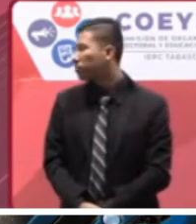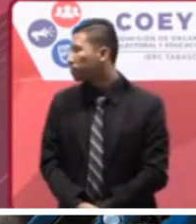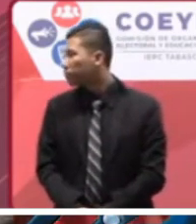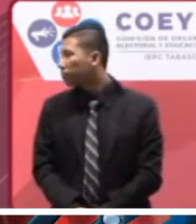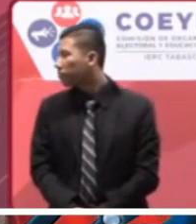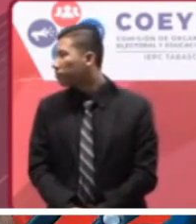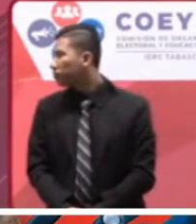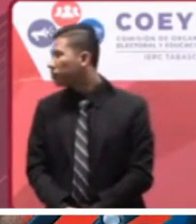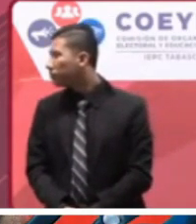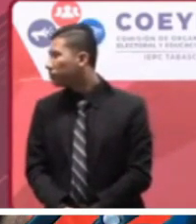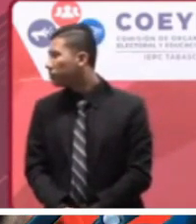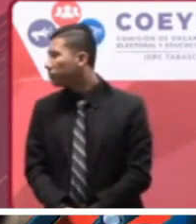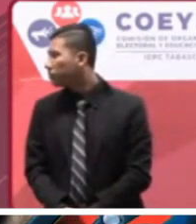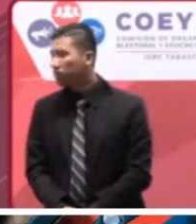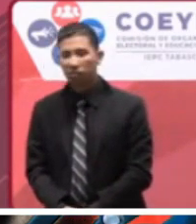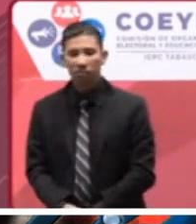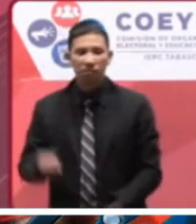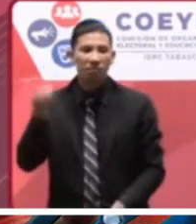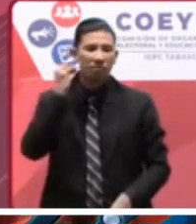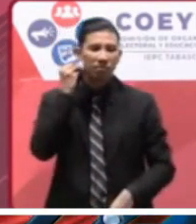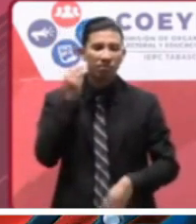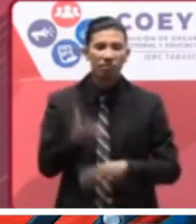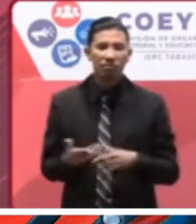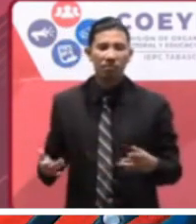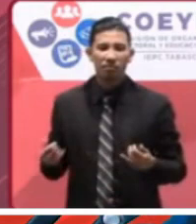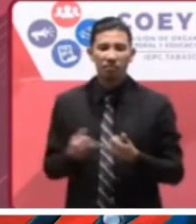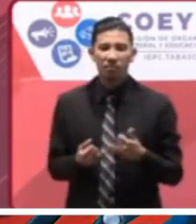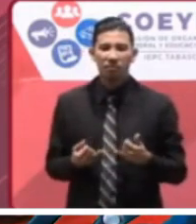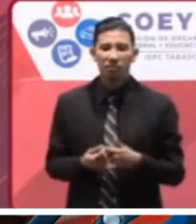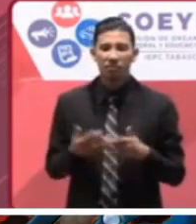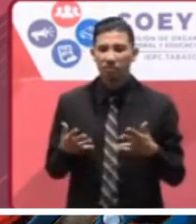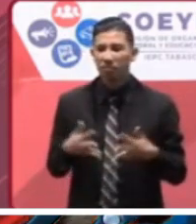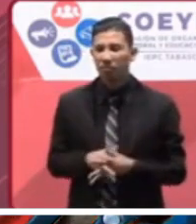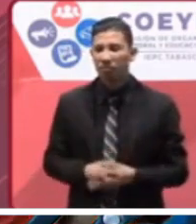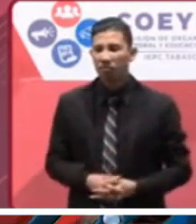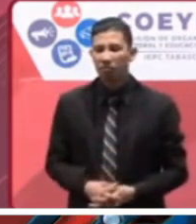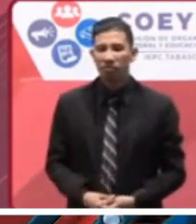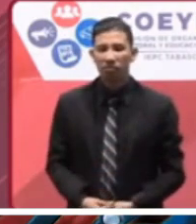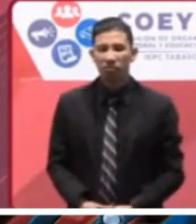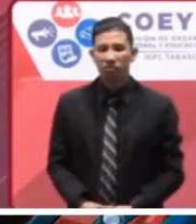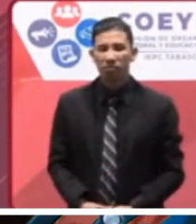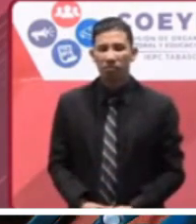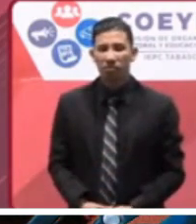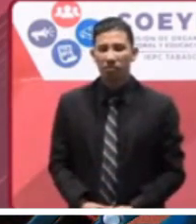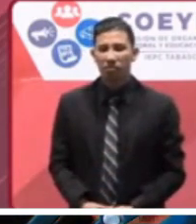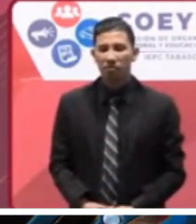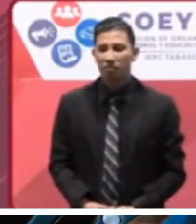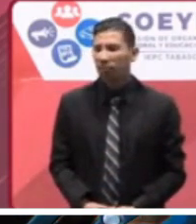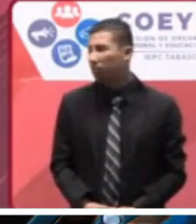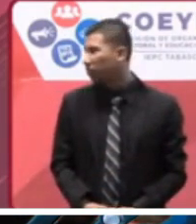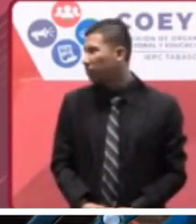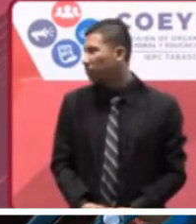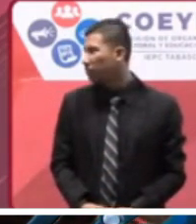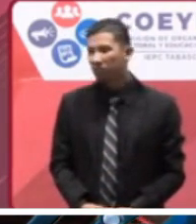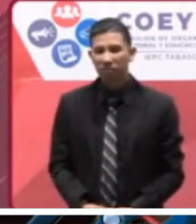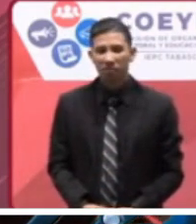Yo soy abogado, usted no sé si es directora de la Escuela de Derecho. Bueno, ¿qué es lo que dice la